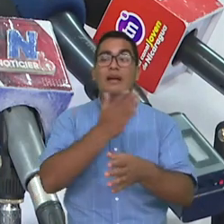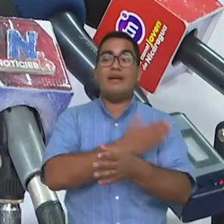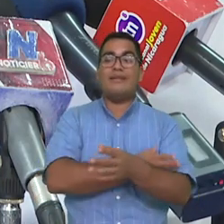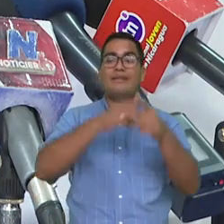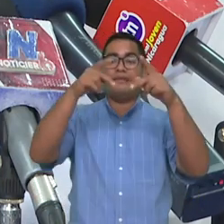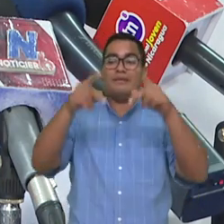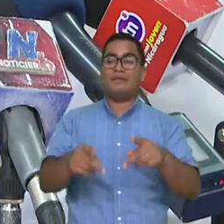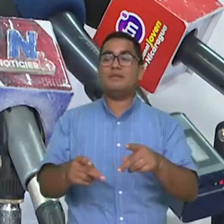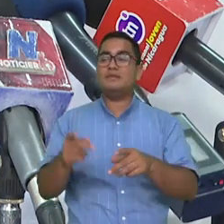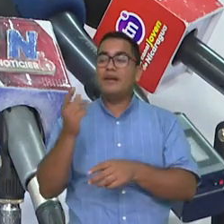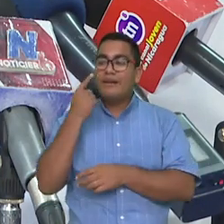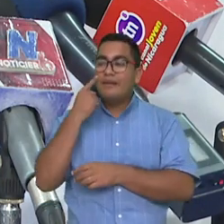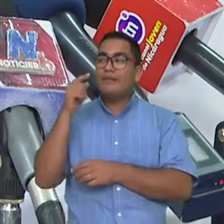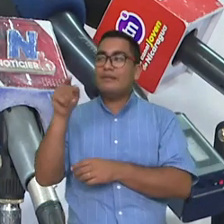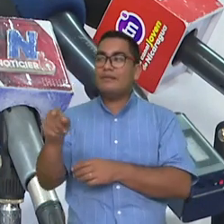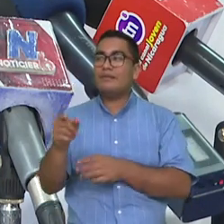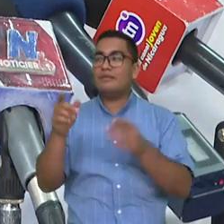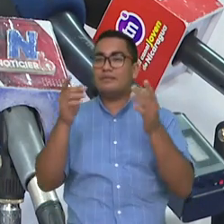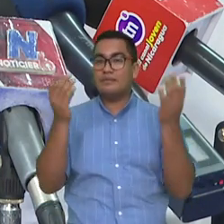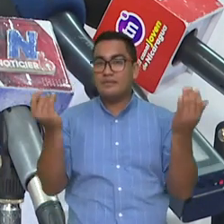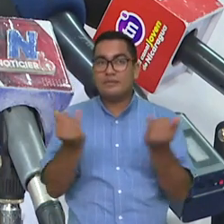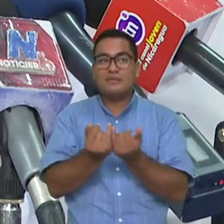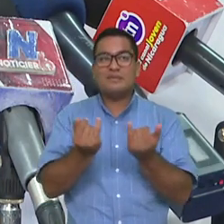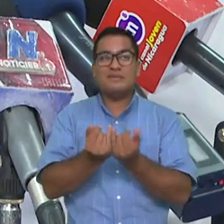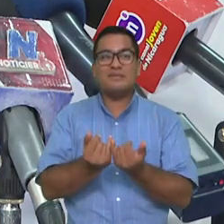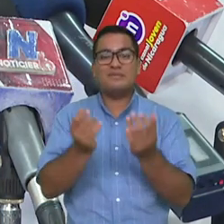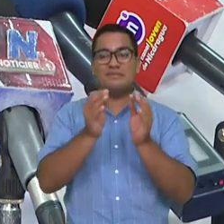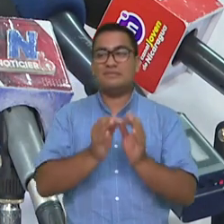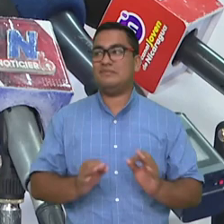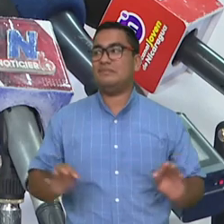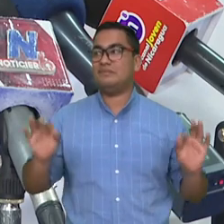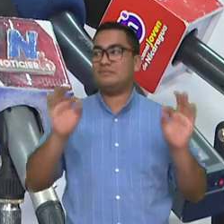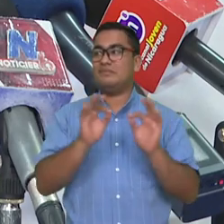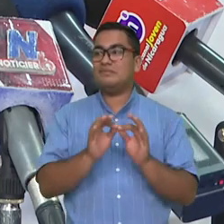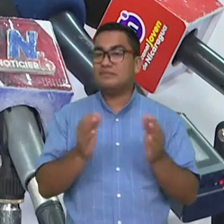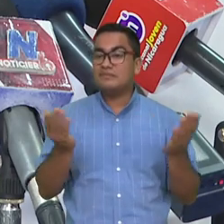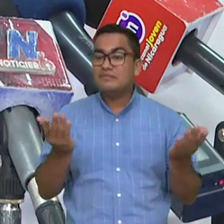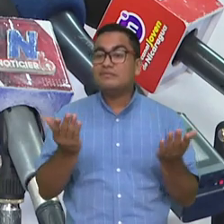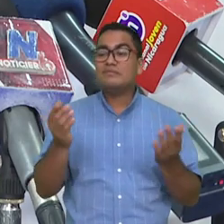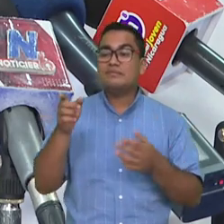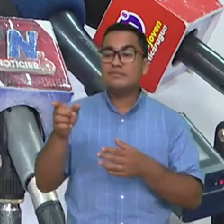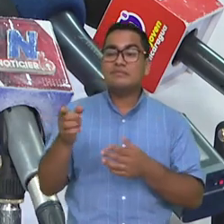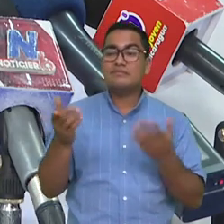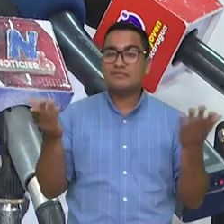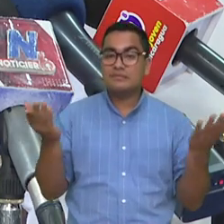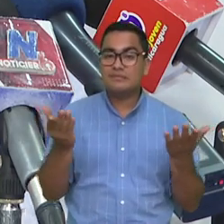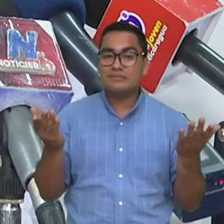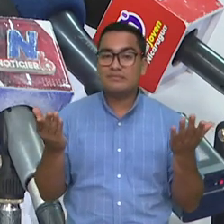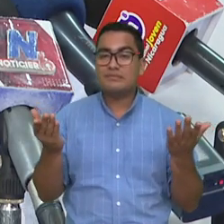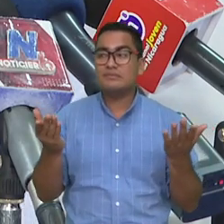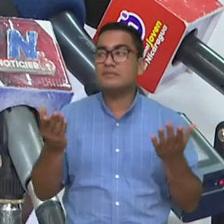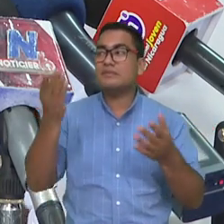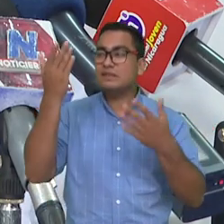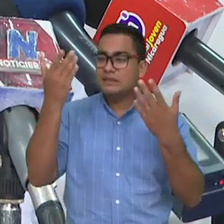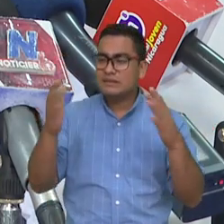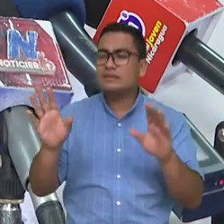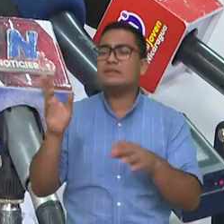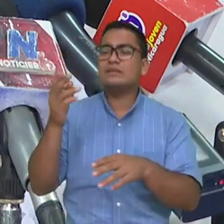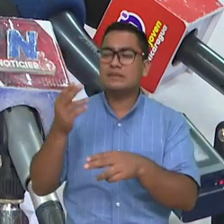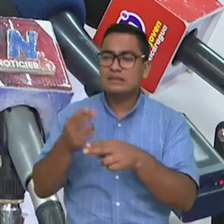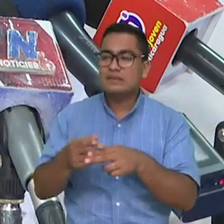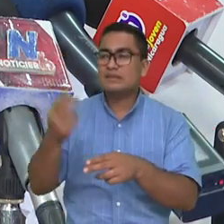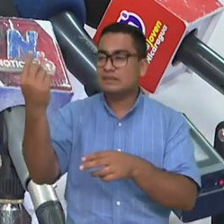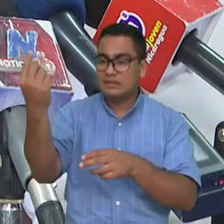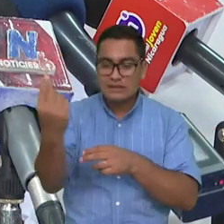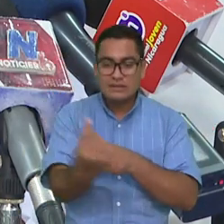los casos. Y estos casos realmente que hemos encontrado han sido identificados desde el